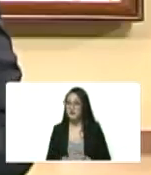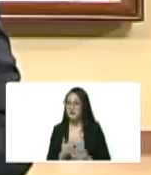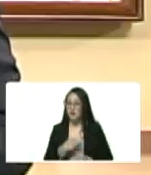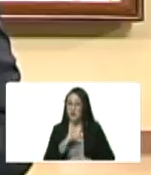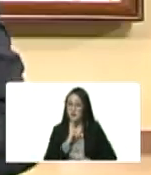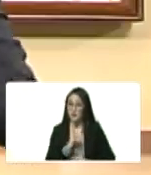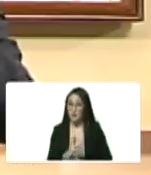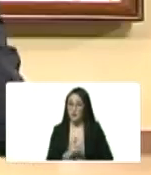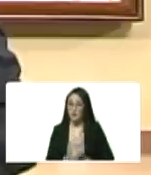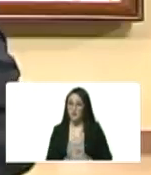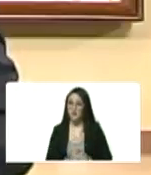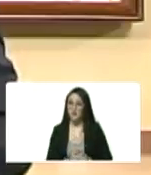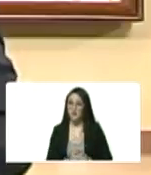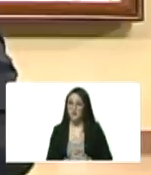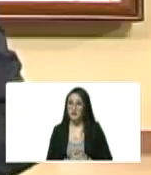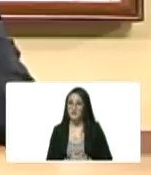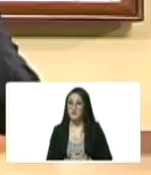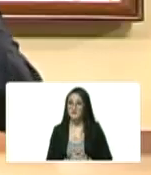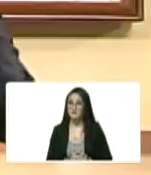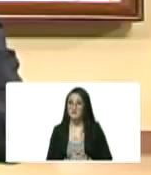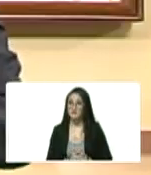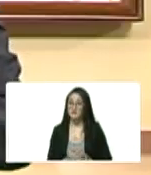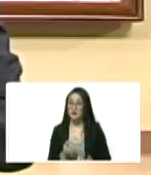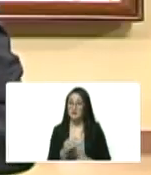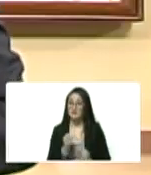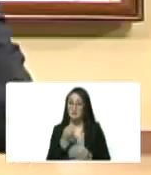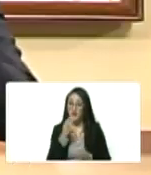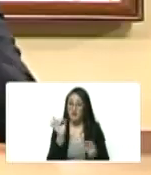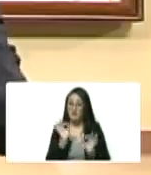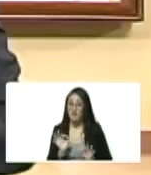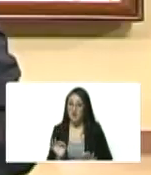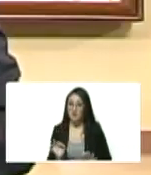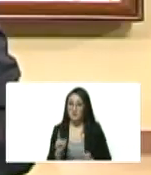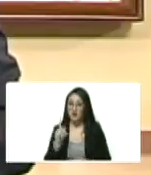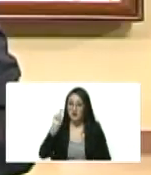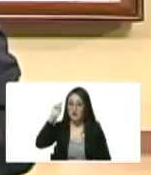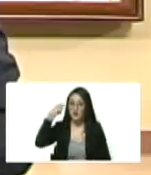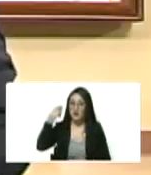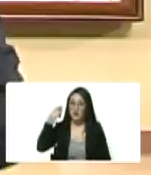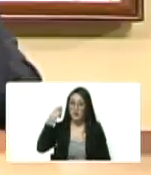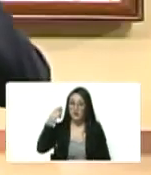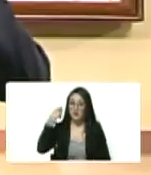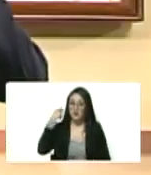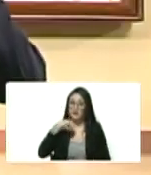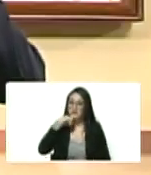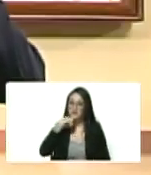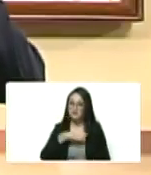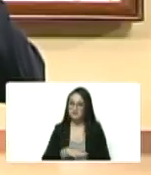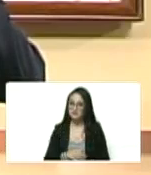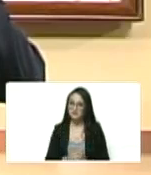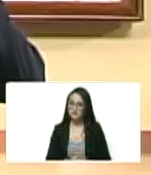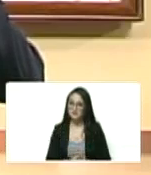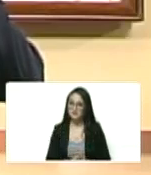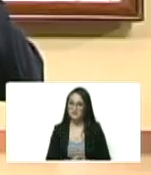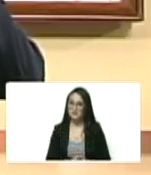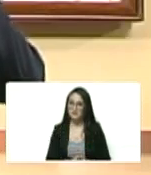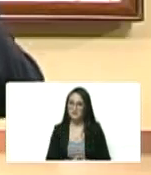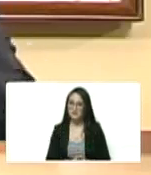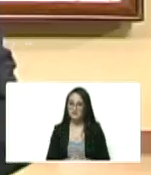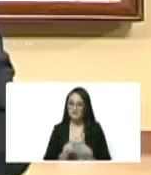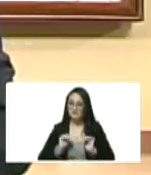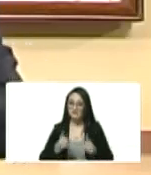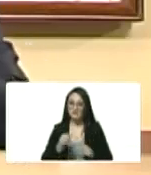respondería esta pregunta, que en buena medida lo que se recuerde de la historia del